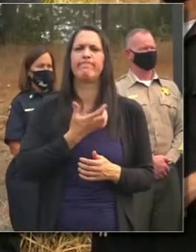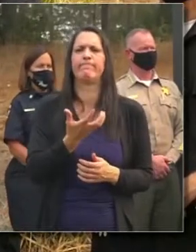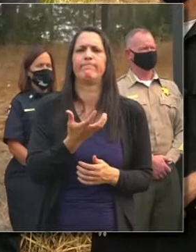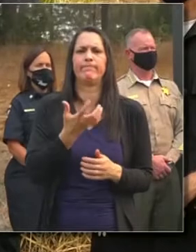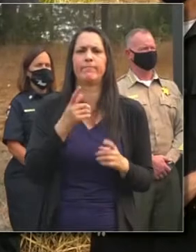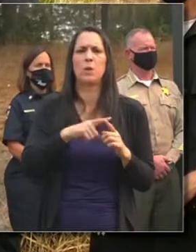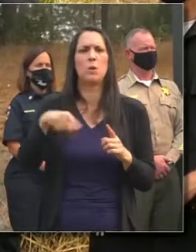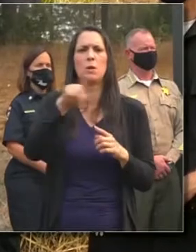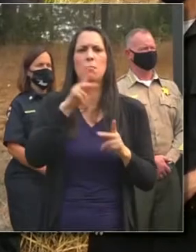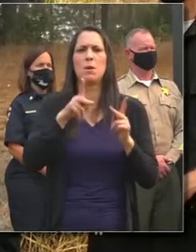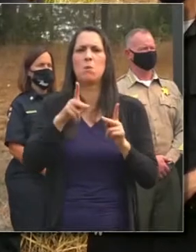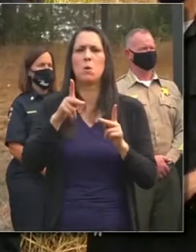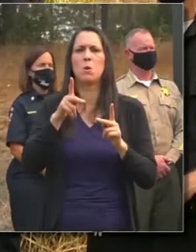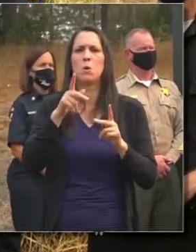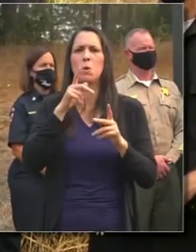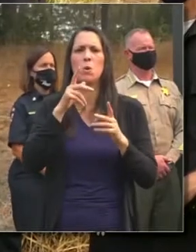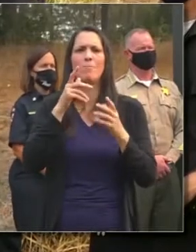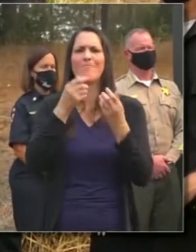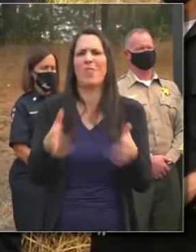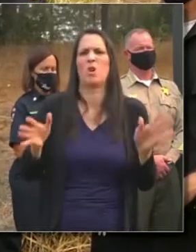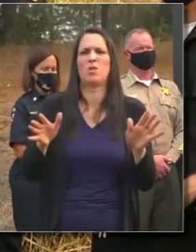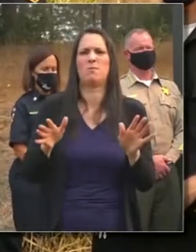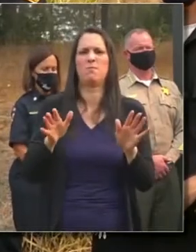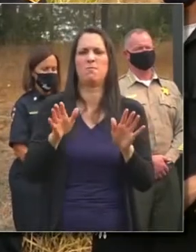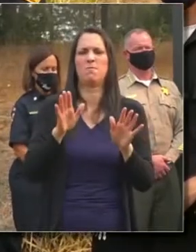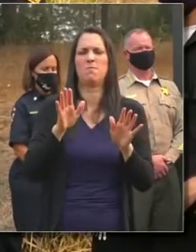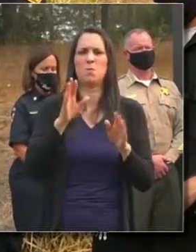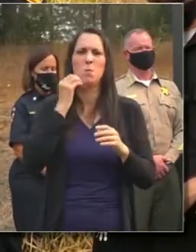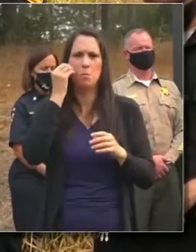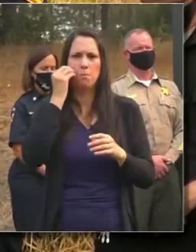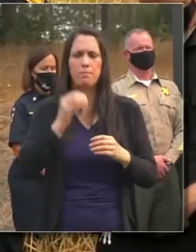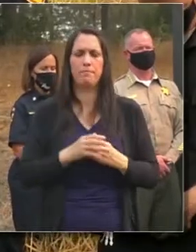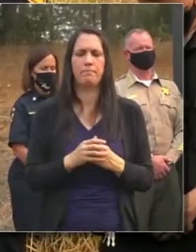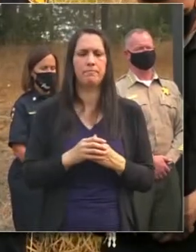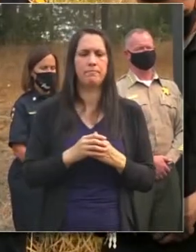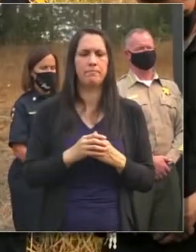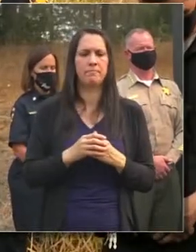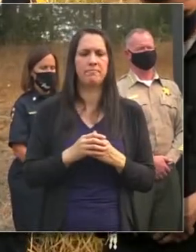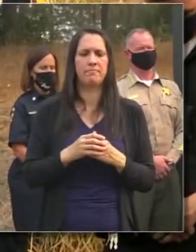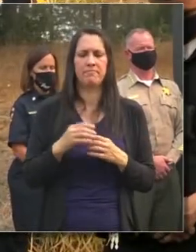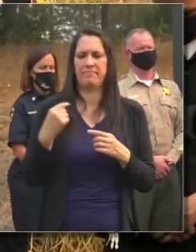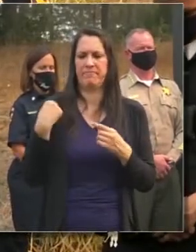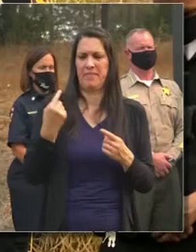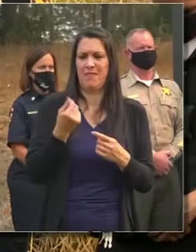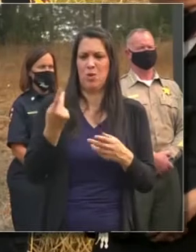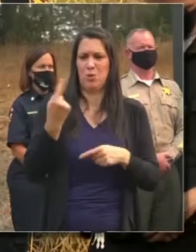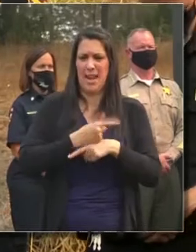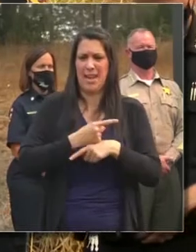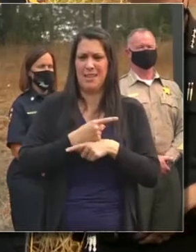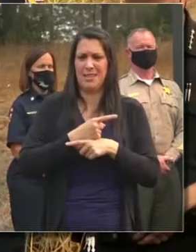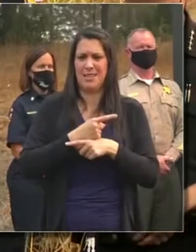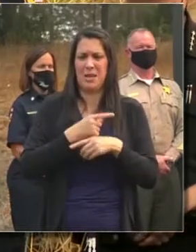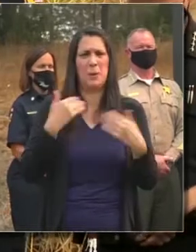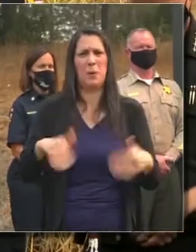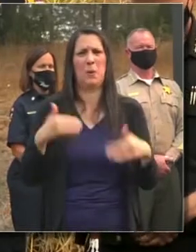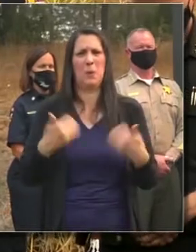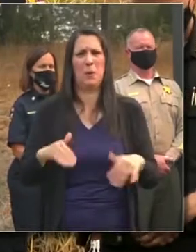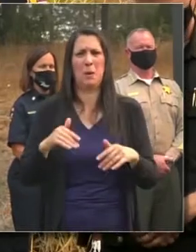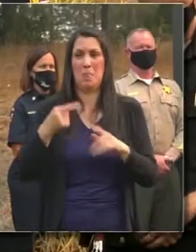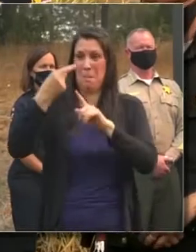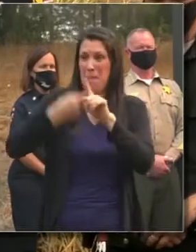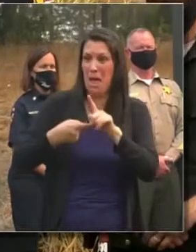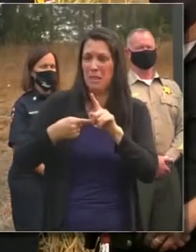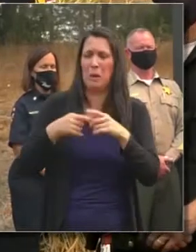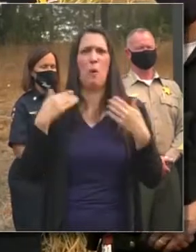que compartimos el sentimiento de los que han sufrido en estos incendios ha sido un mes difícil un año difícil